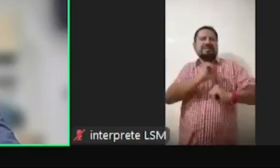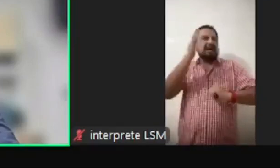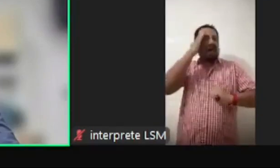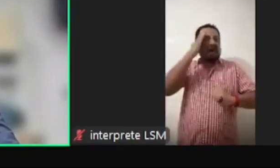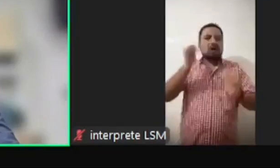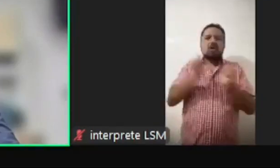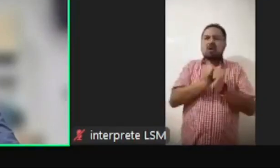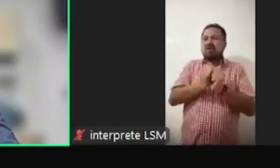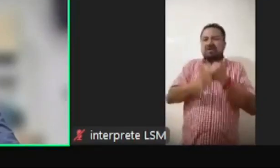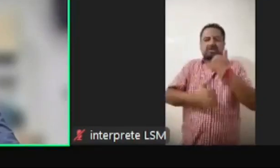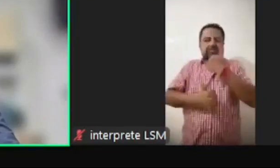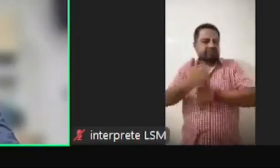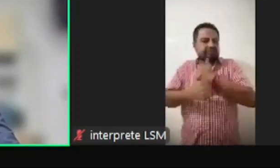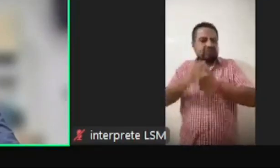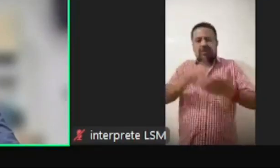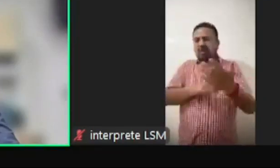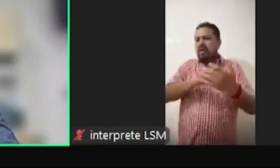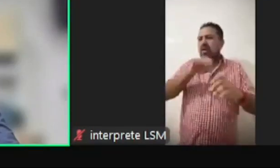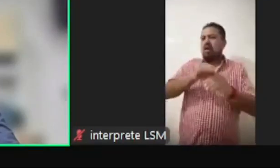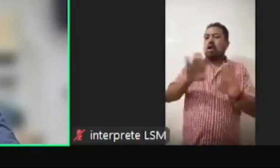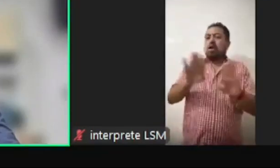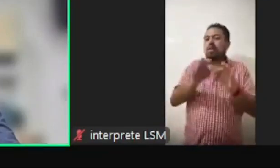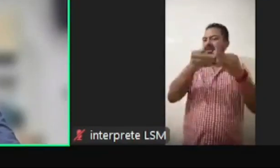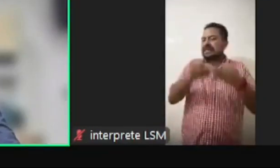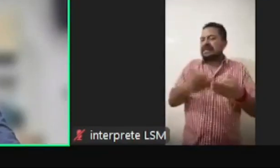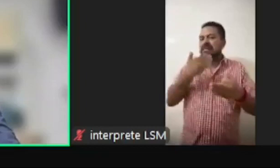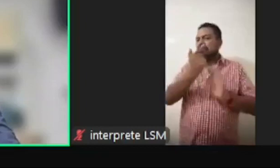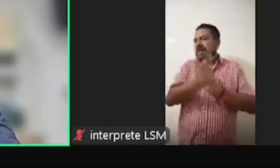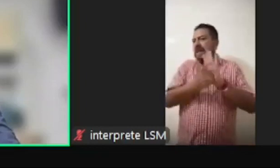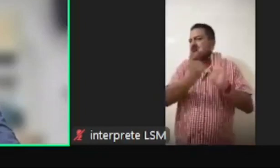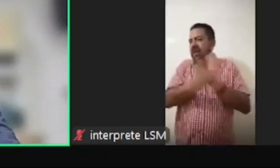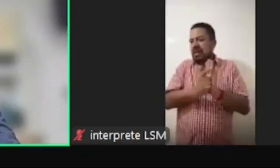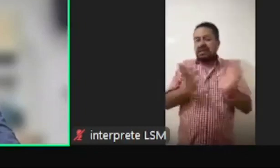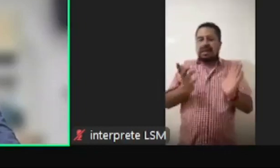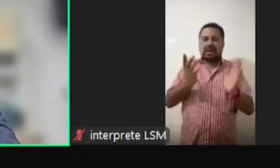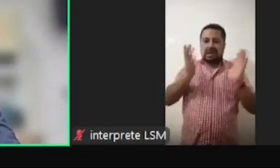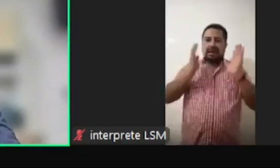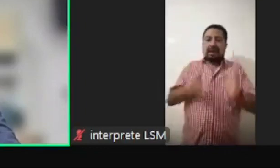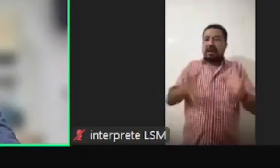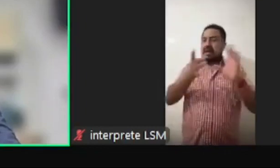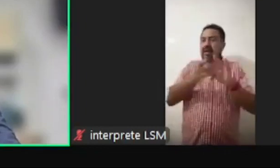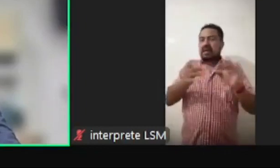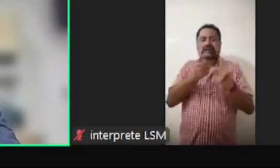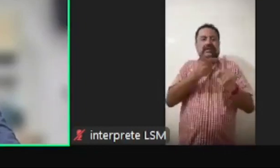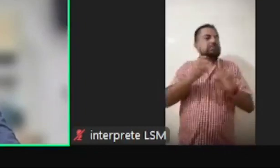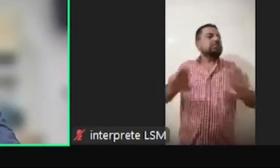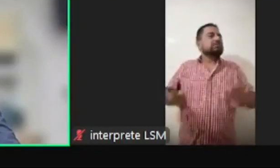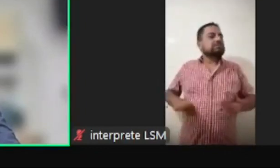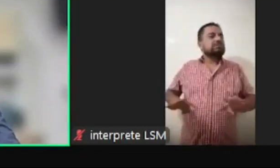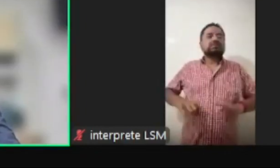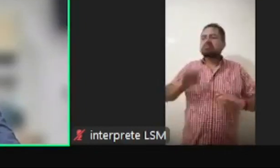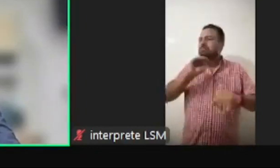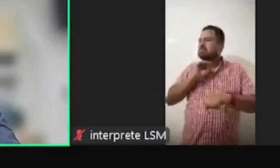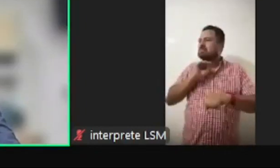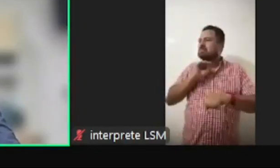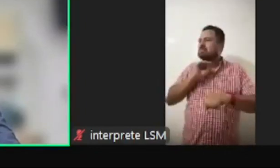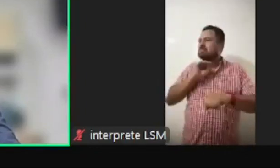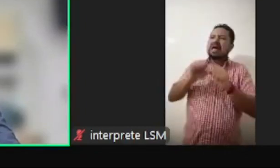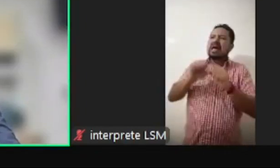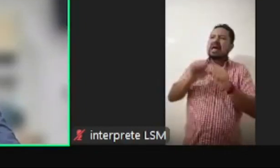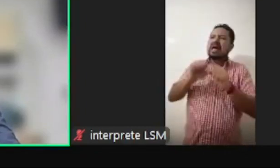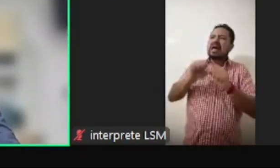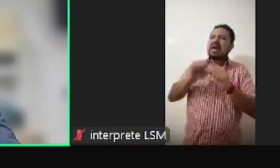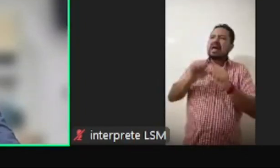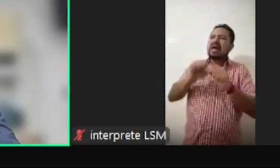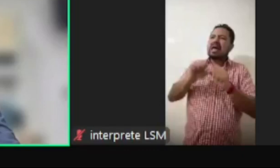contiendas electorales, tales como el de certeza y legalidad. Anteriores consideraciones que son similares a las emitidas por la Sala Regional al resolver los juicios